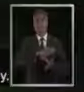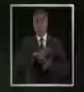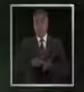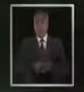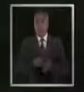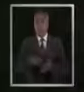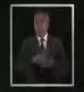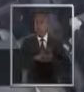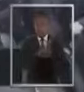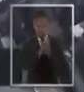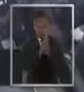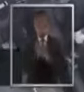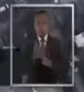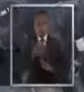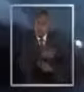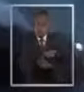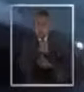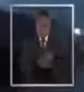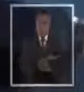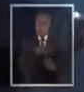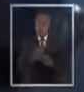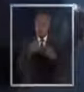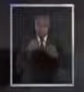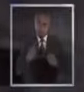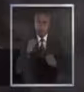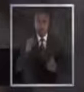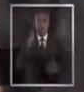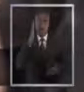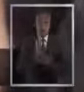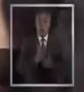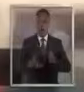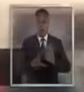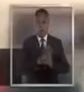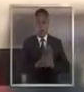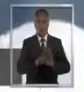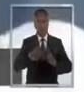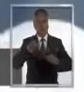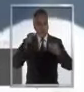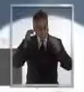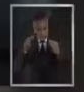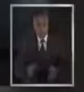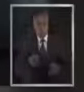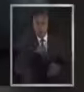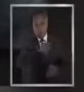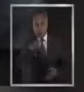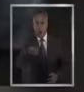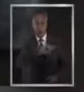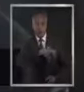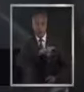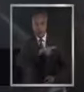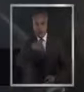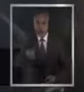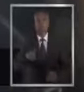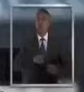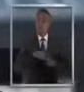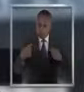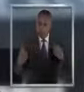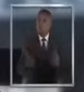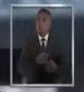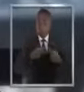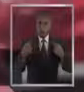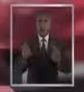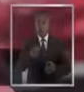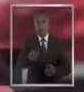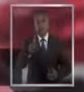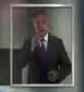rigor de la ley. Y yo les aseguro a mis compatriotas que en esta misión todos van a tener un lugar para aportar y